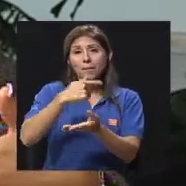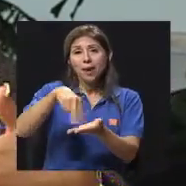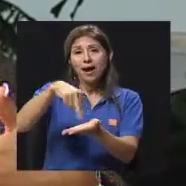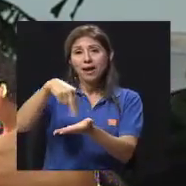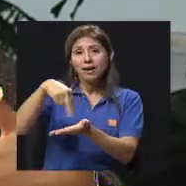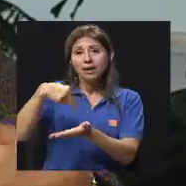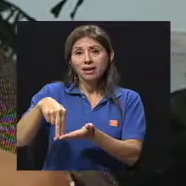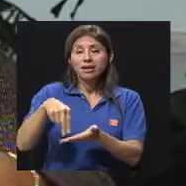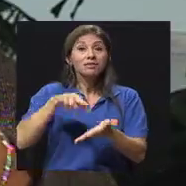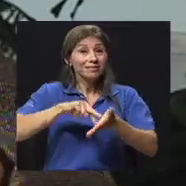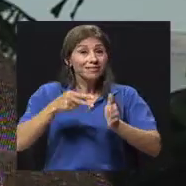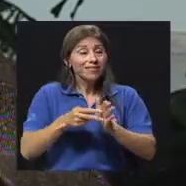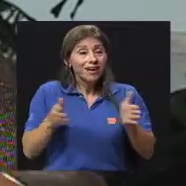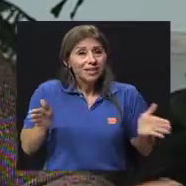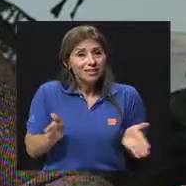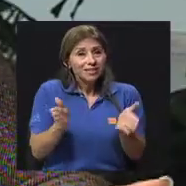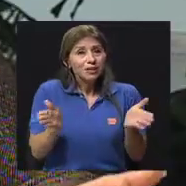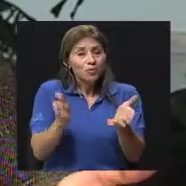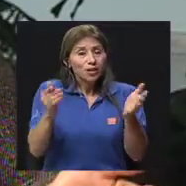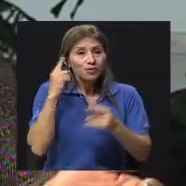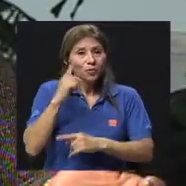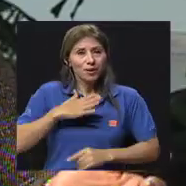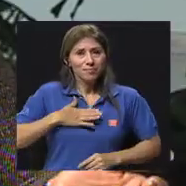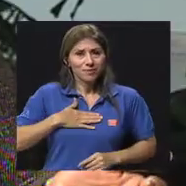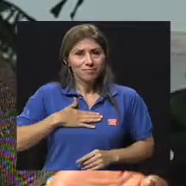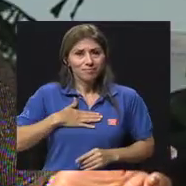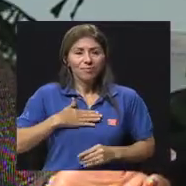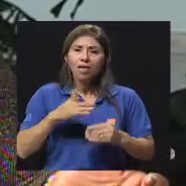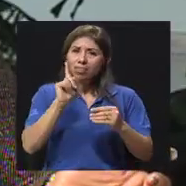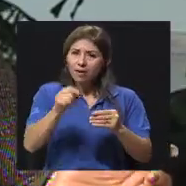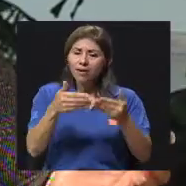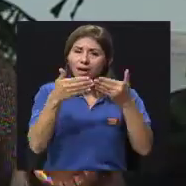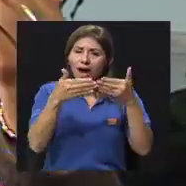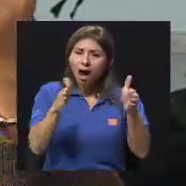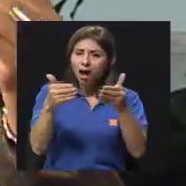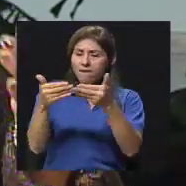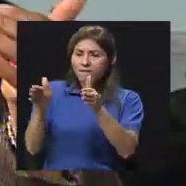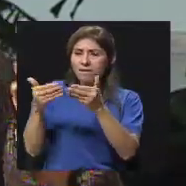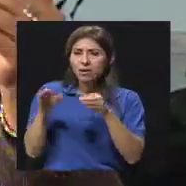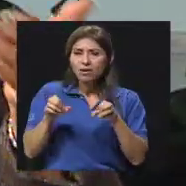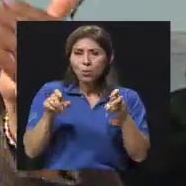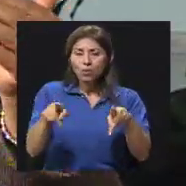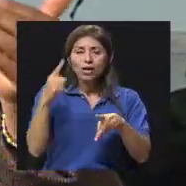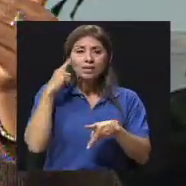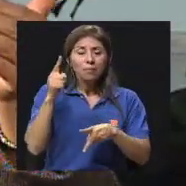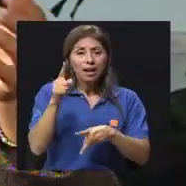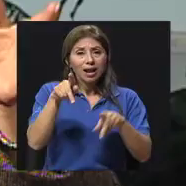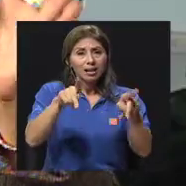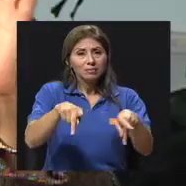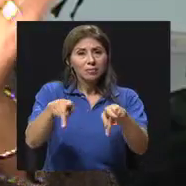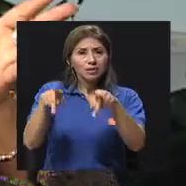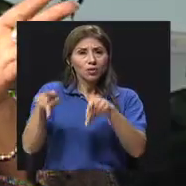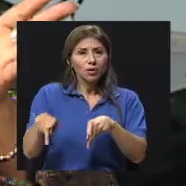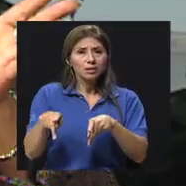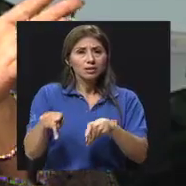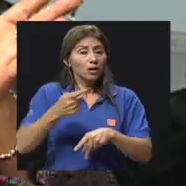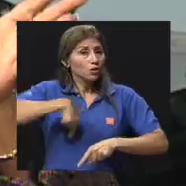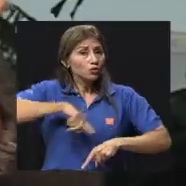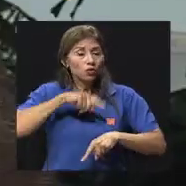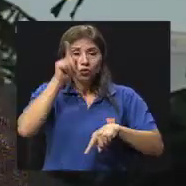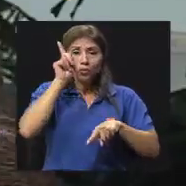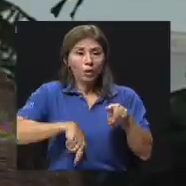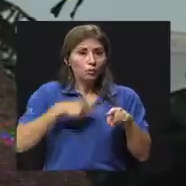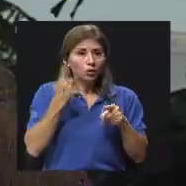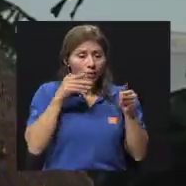estimulación para mí. Entonces yo necesito abrir esos espacios a los jóvenes, a las personas. No podemos centrarnos única y exclusivamente en el trabajo y